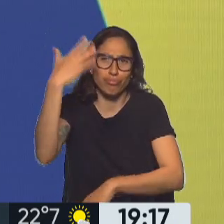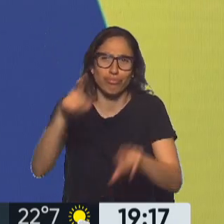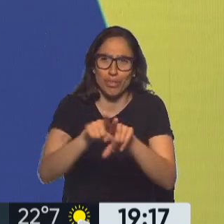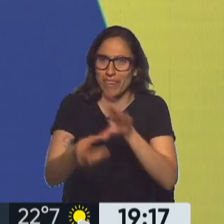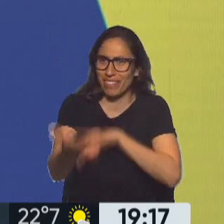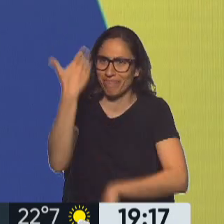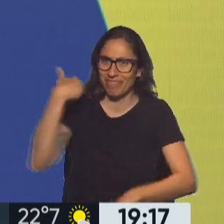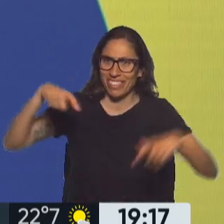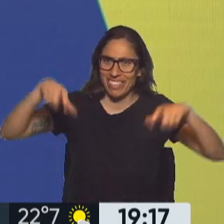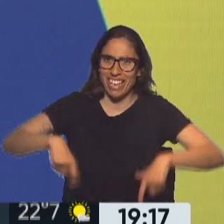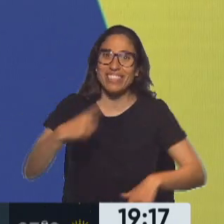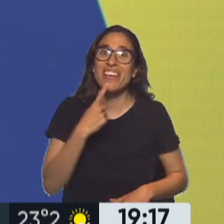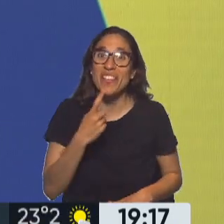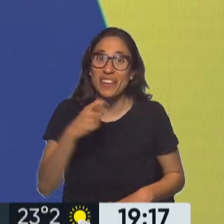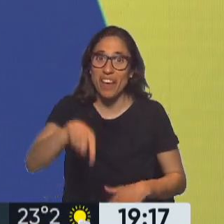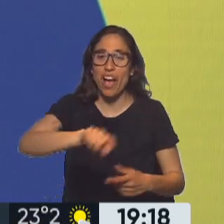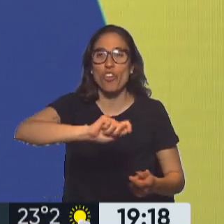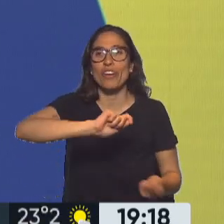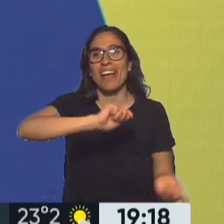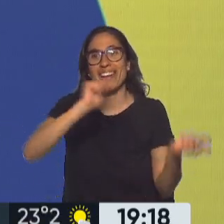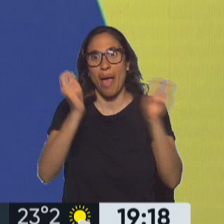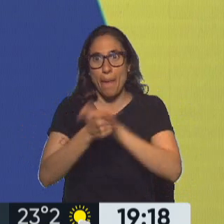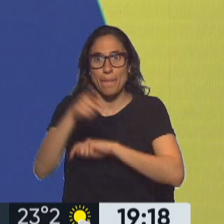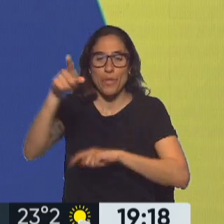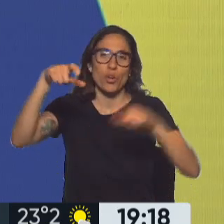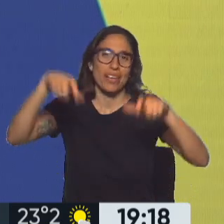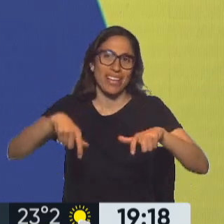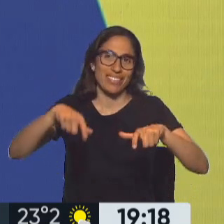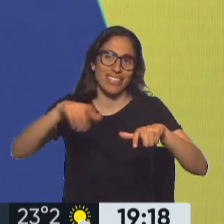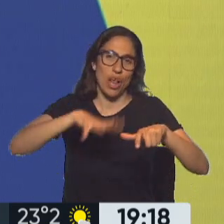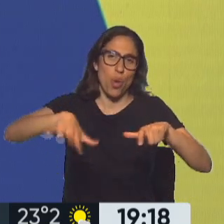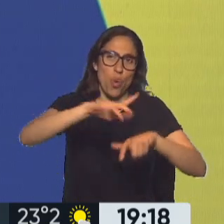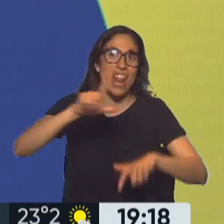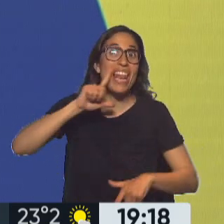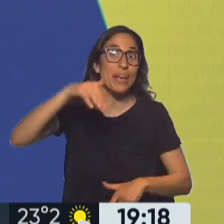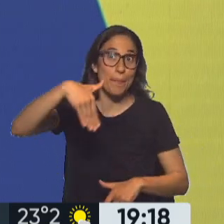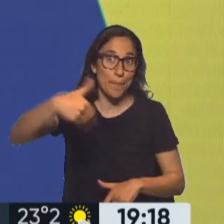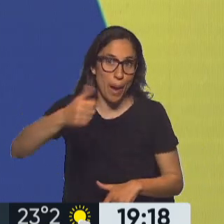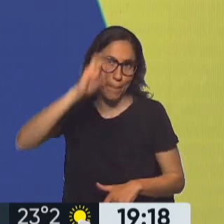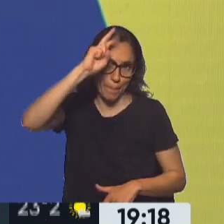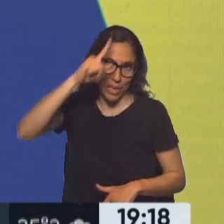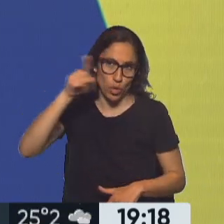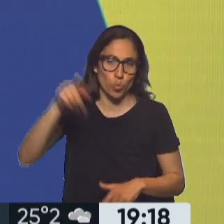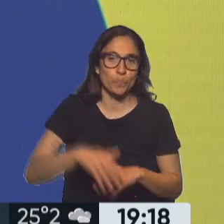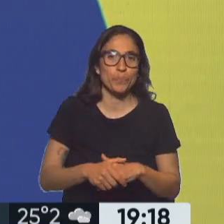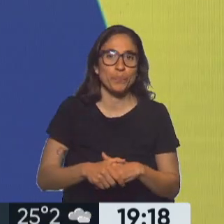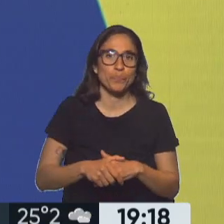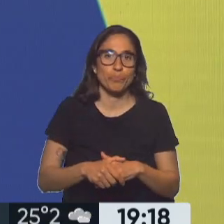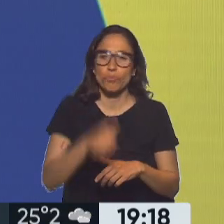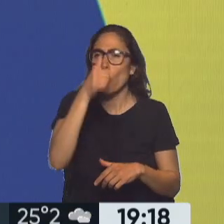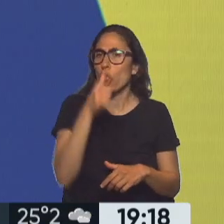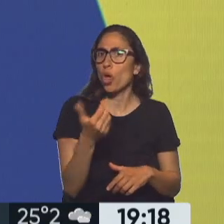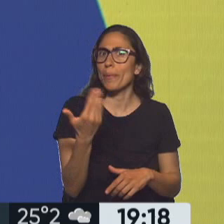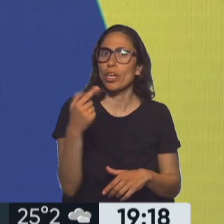de River, pero esta vez se va a trasladar a Lima, la selección argentina. Te cuento cómo viene. Dale. ¿Cómo vino el domingo del Día de la